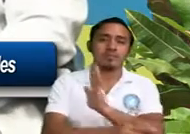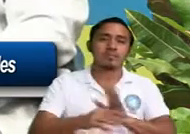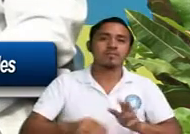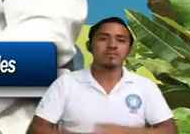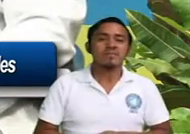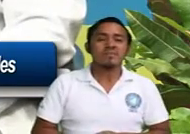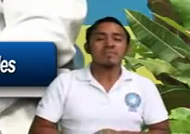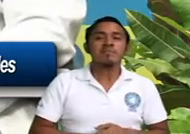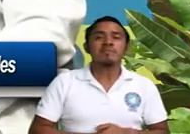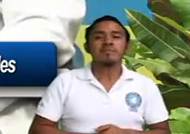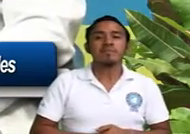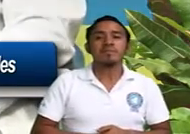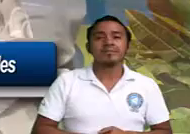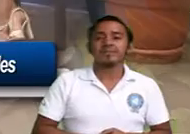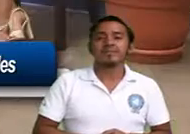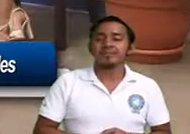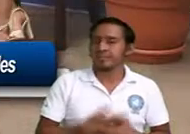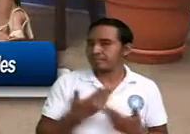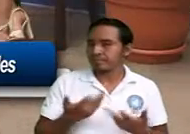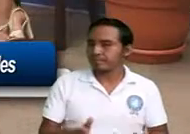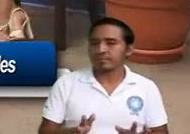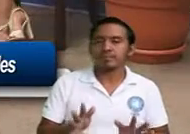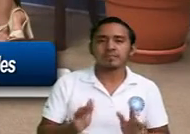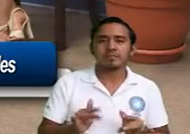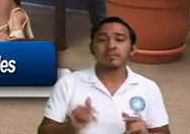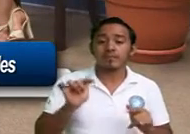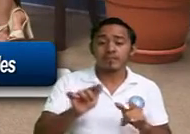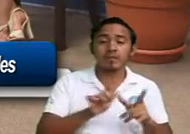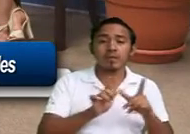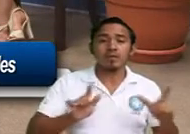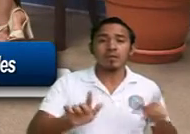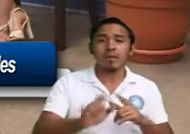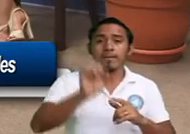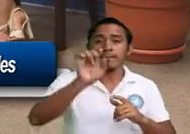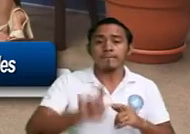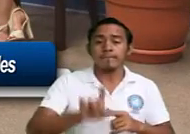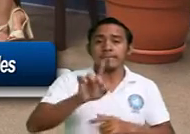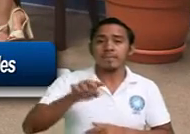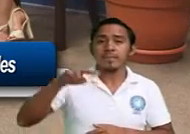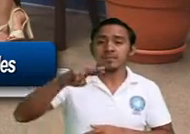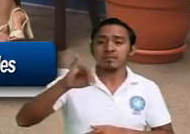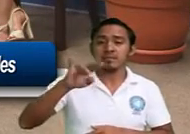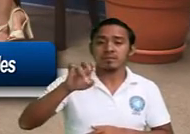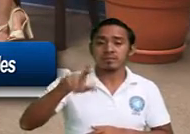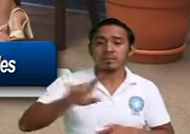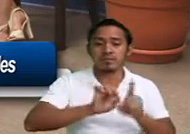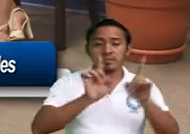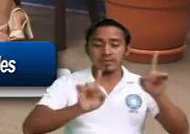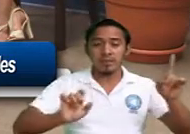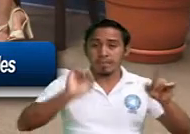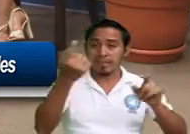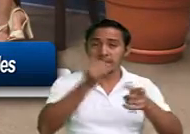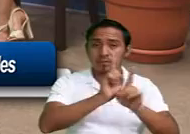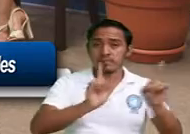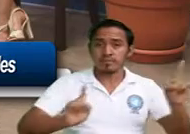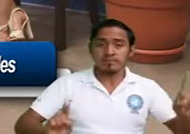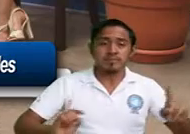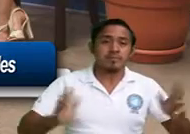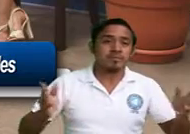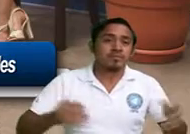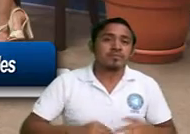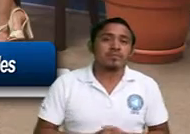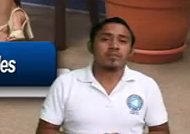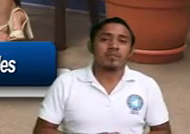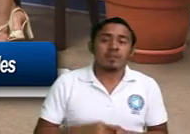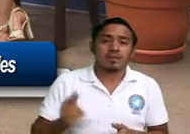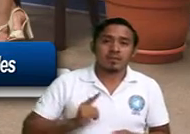otro país. Ahora, obviamente es un área de primer nivel. Claro. Eso es lo importante, tener en nuestro país, entonces,